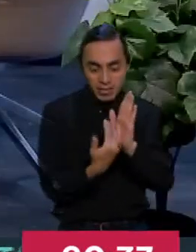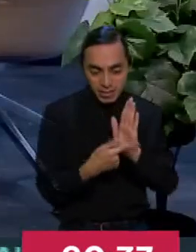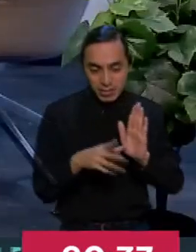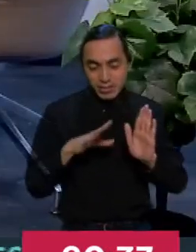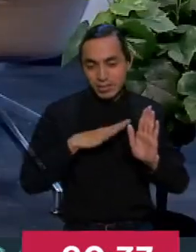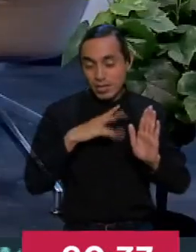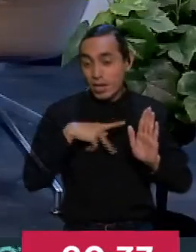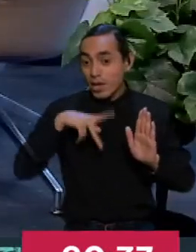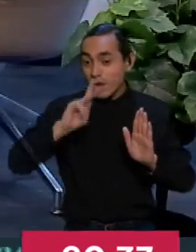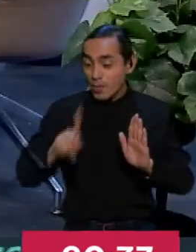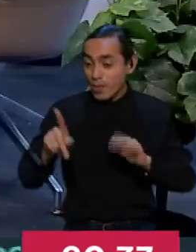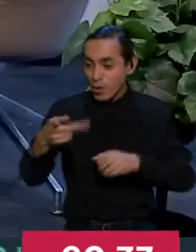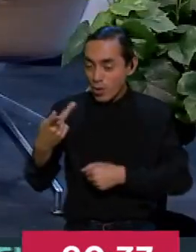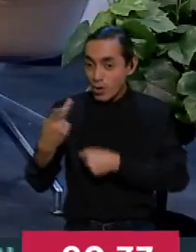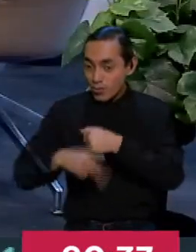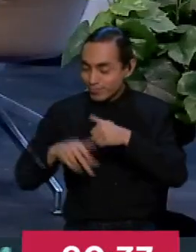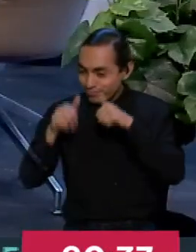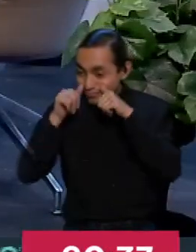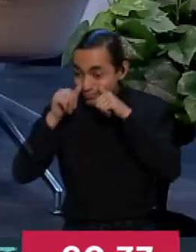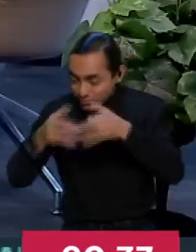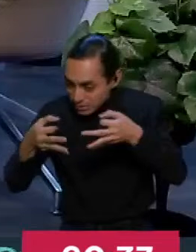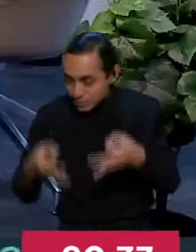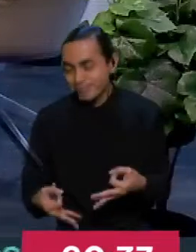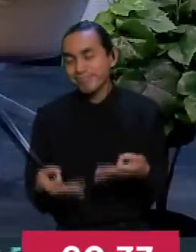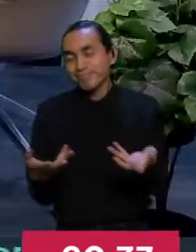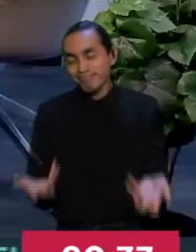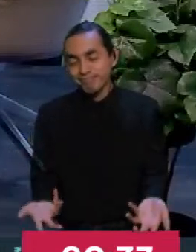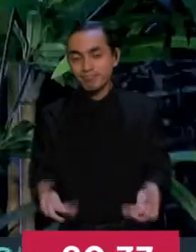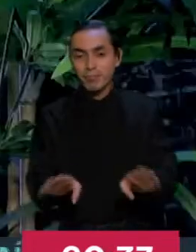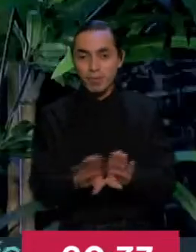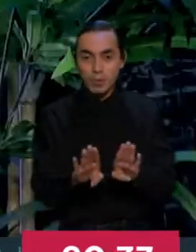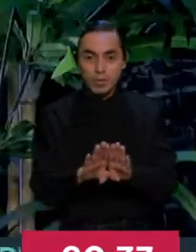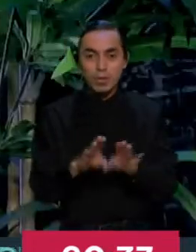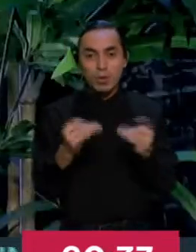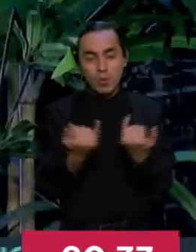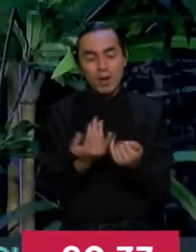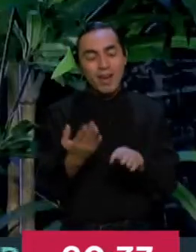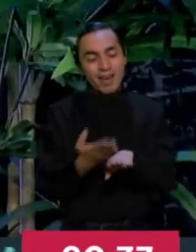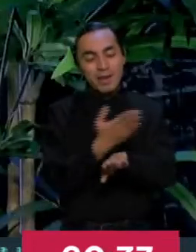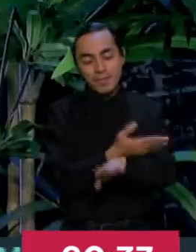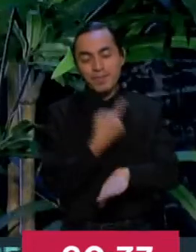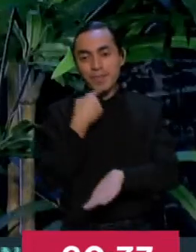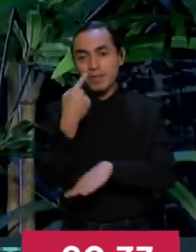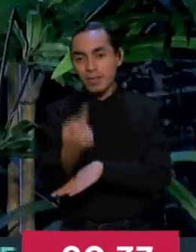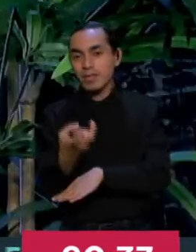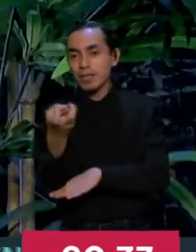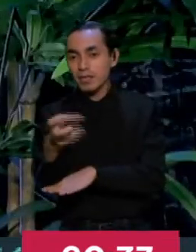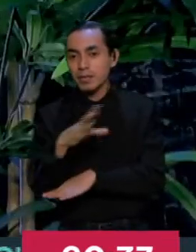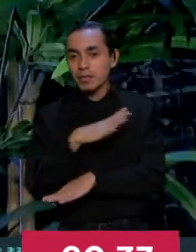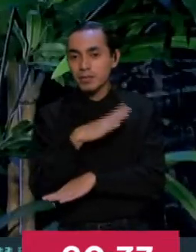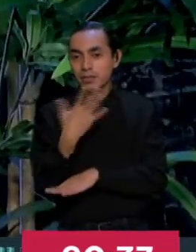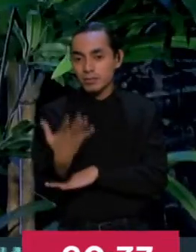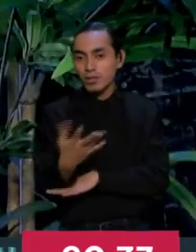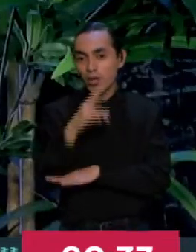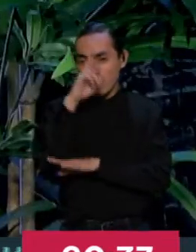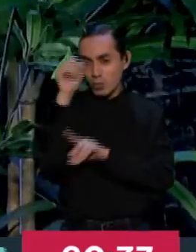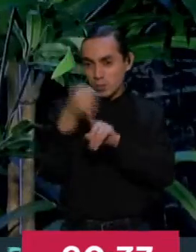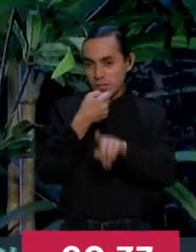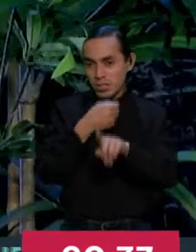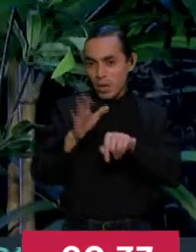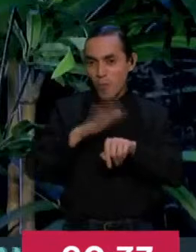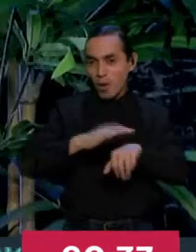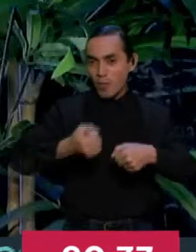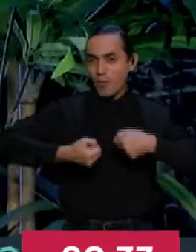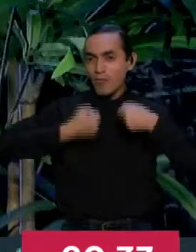atienda el problema de raíz, ¿no? Y eso me lleva a algo que ya habían mencionado, que es que precisamente una de las violencias más fuertes que